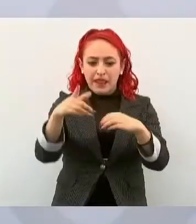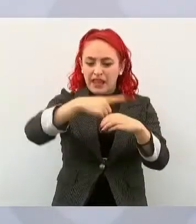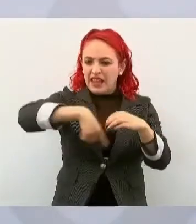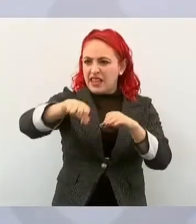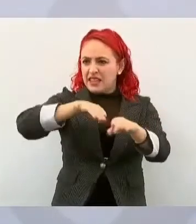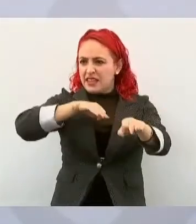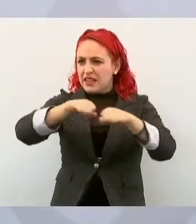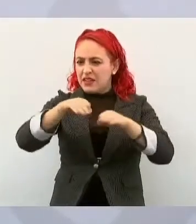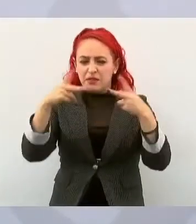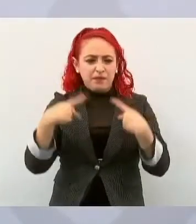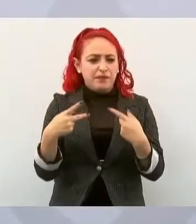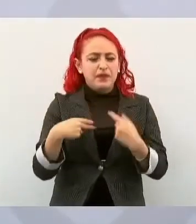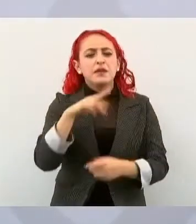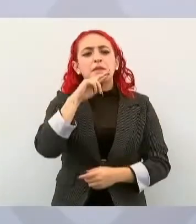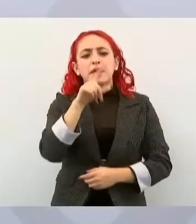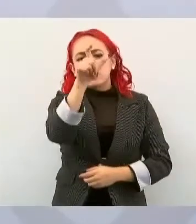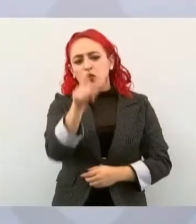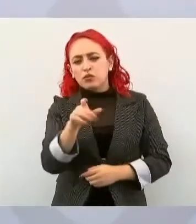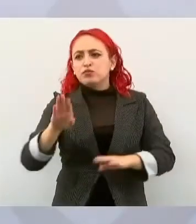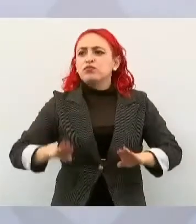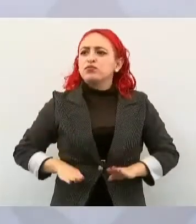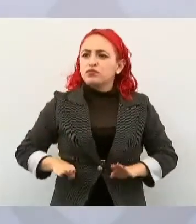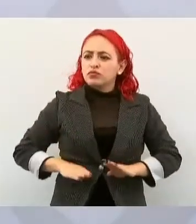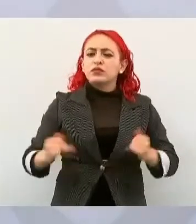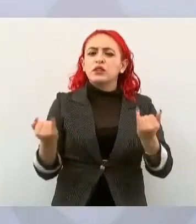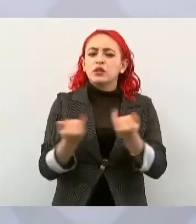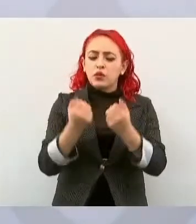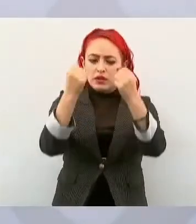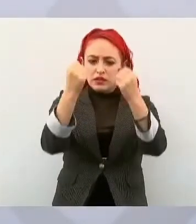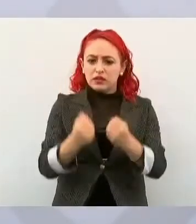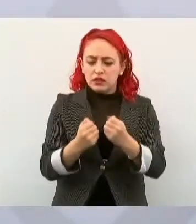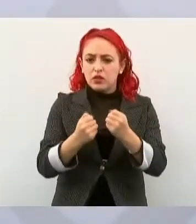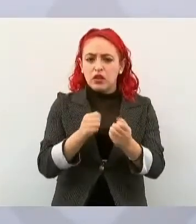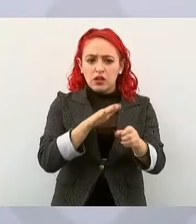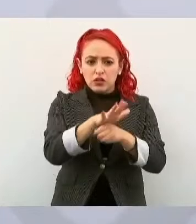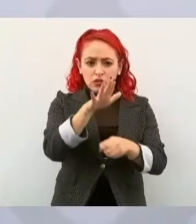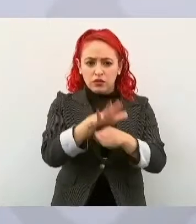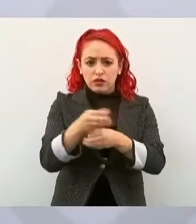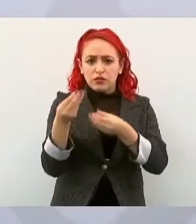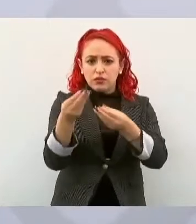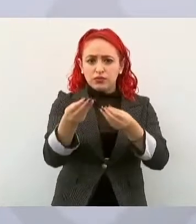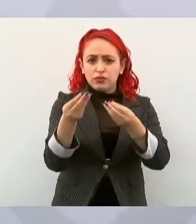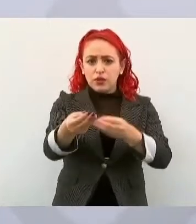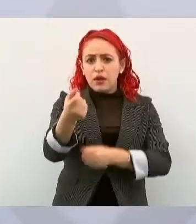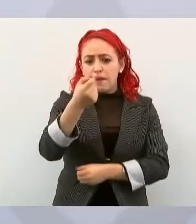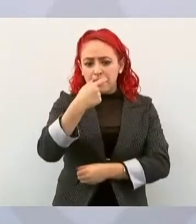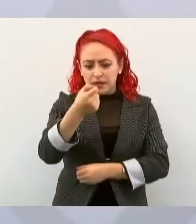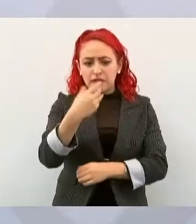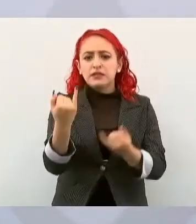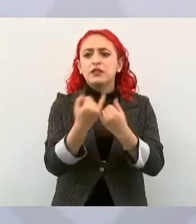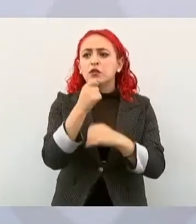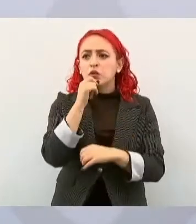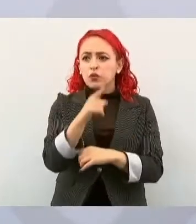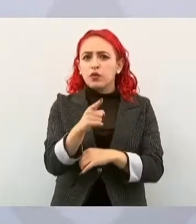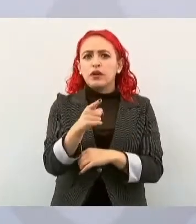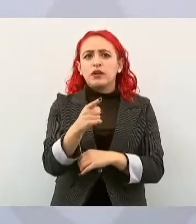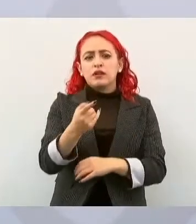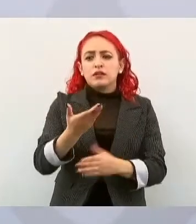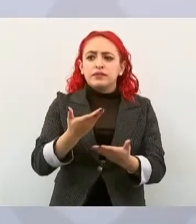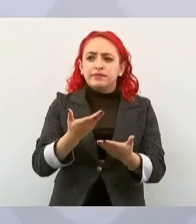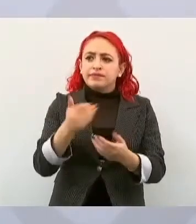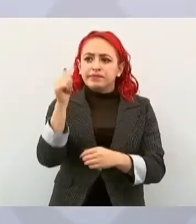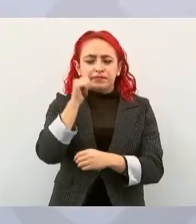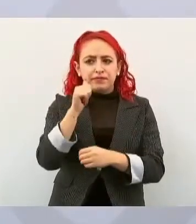con mejores condiciones de trabajo, así como de asegurar el abasto de medicamentos, que también